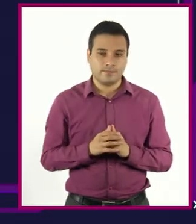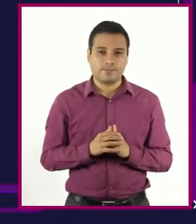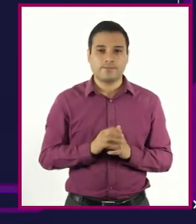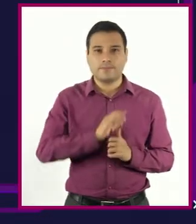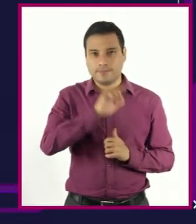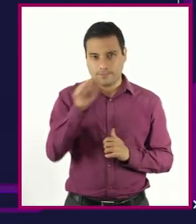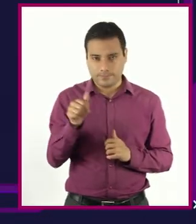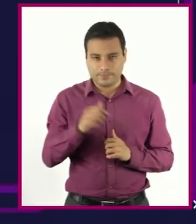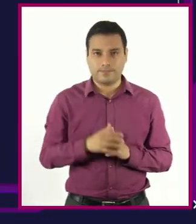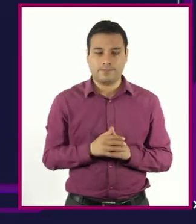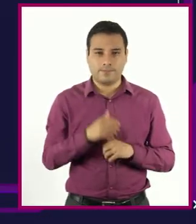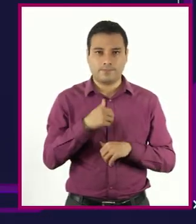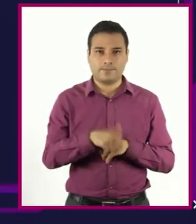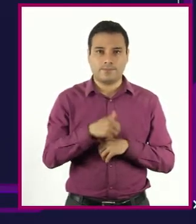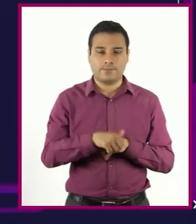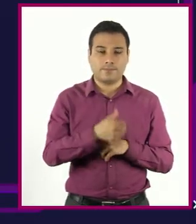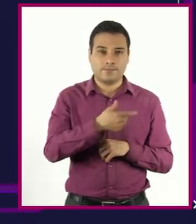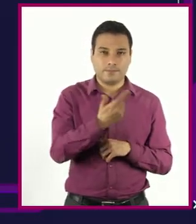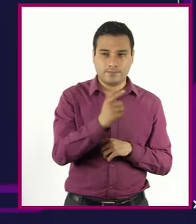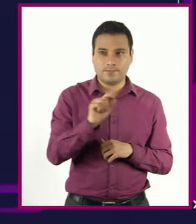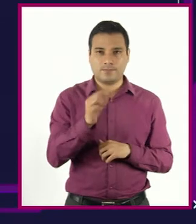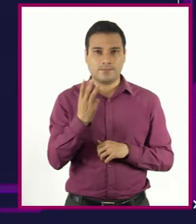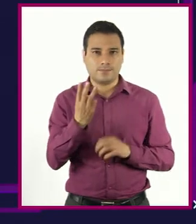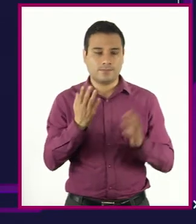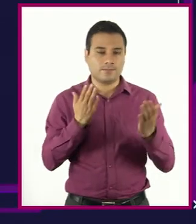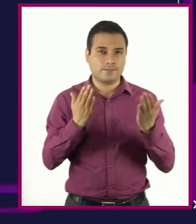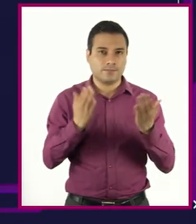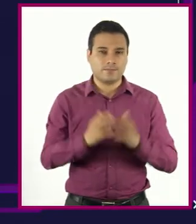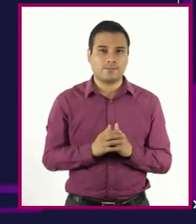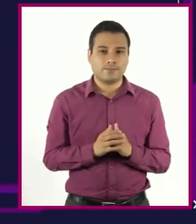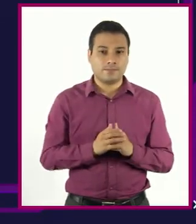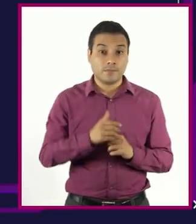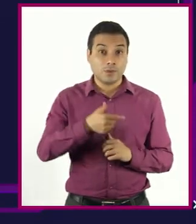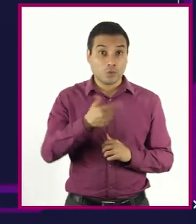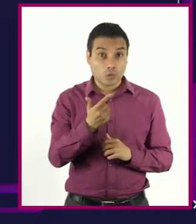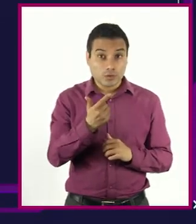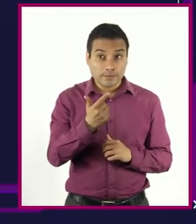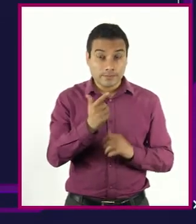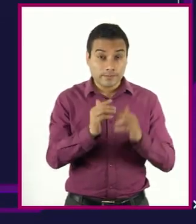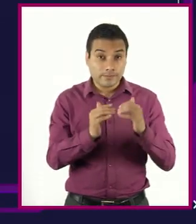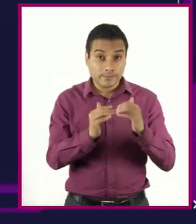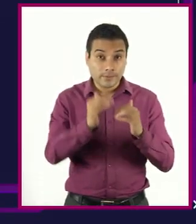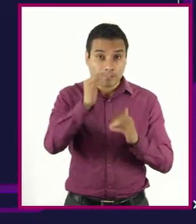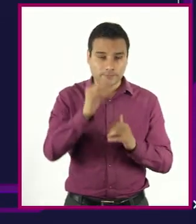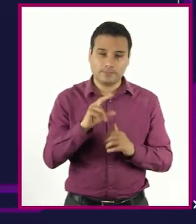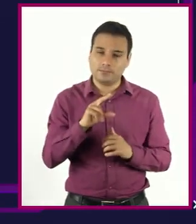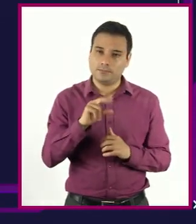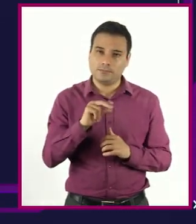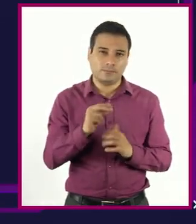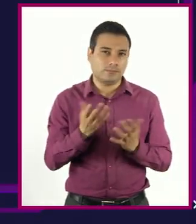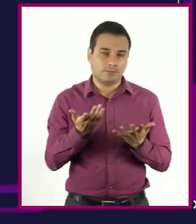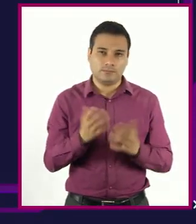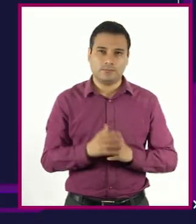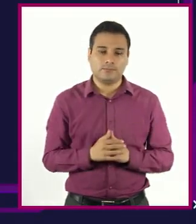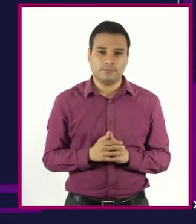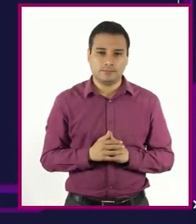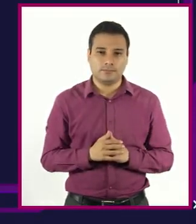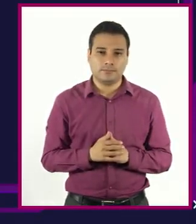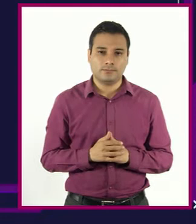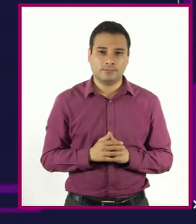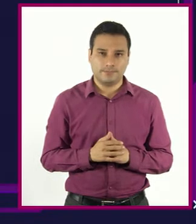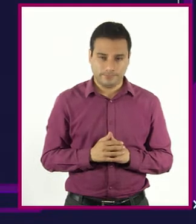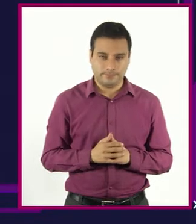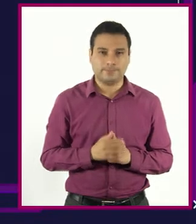el número 12 con el 73. Como 12 no es mayor que 73, entonces se pasa